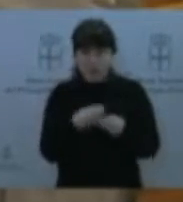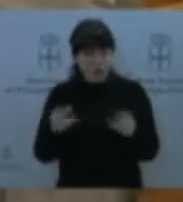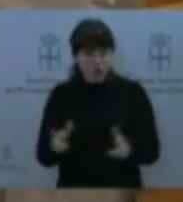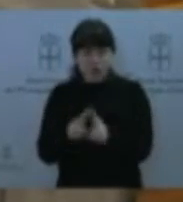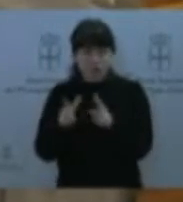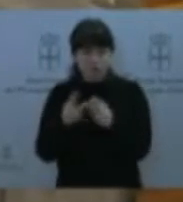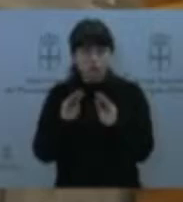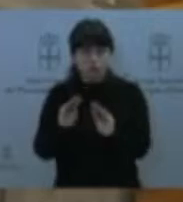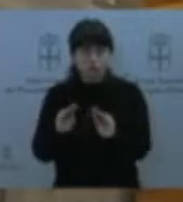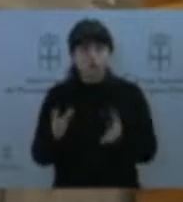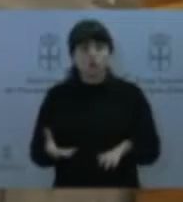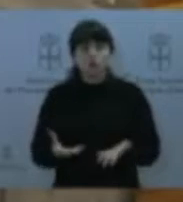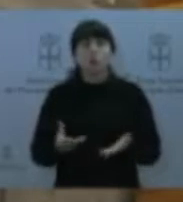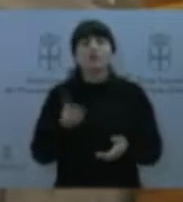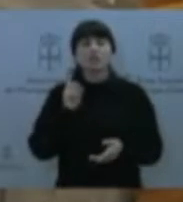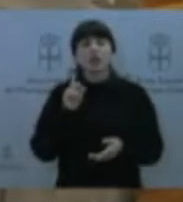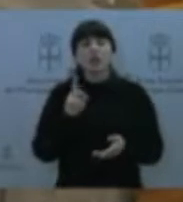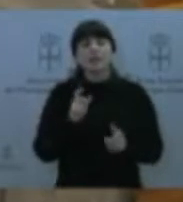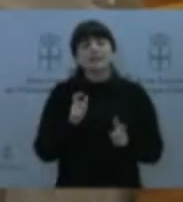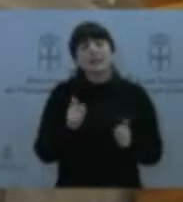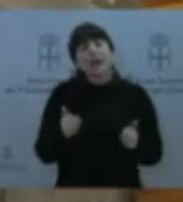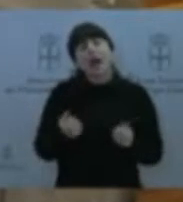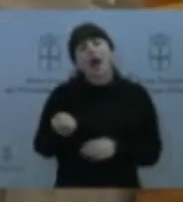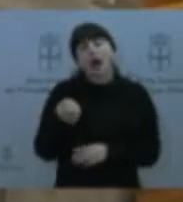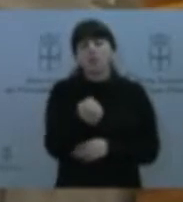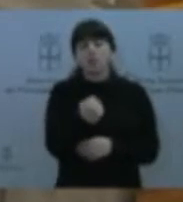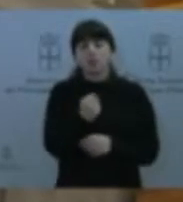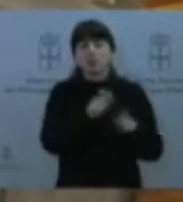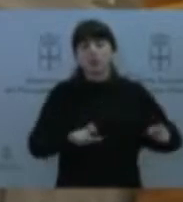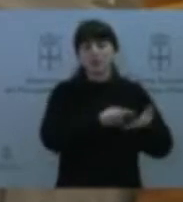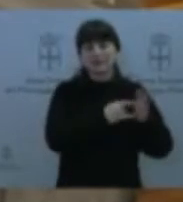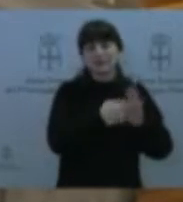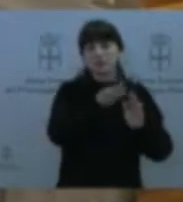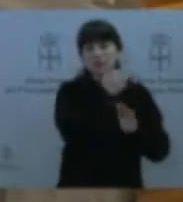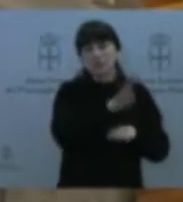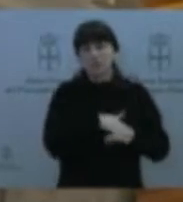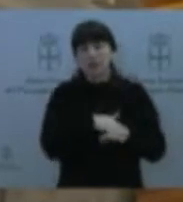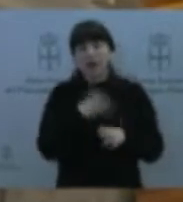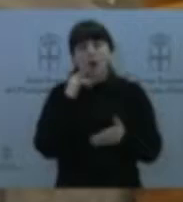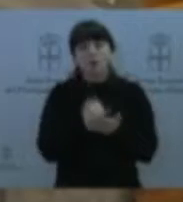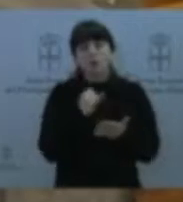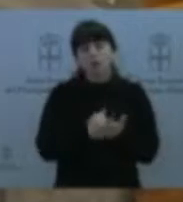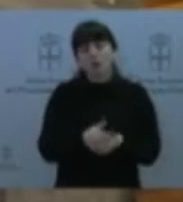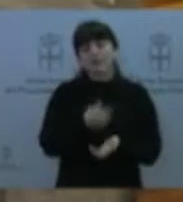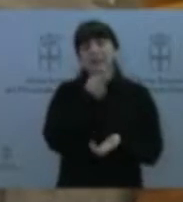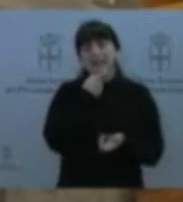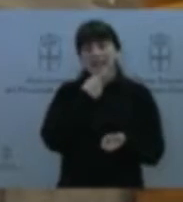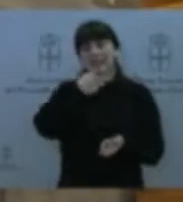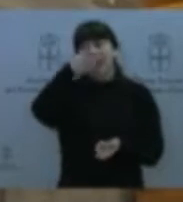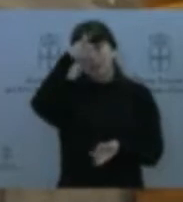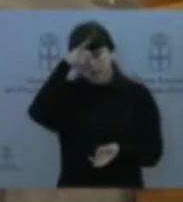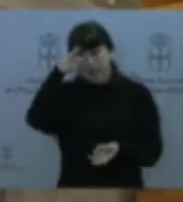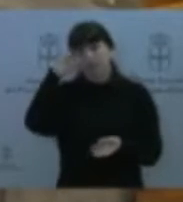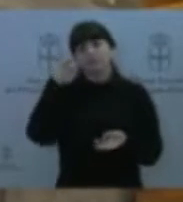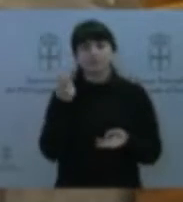técnica externa para elaborar las pruebas de idiomas, inglés, alemán, que se, recurrió a una academia.